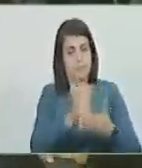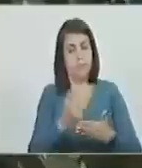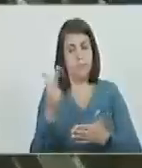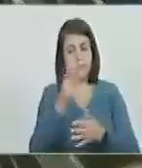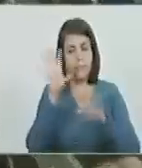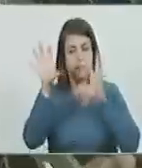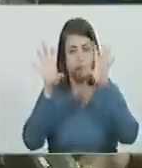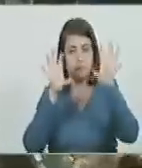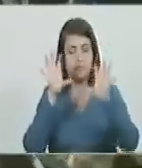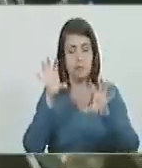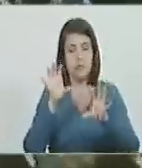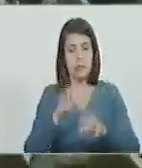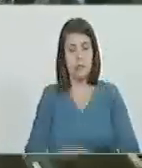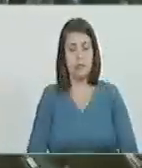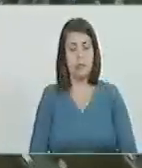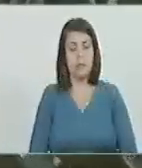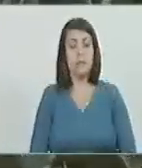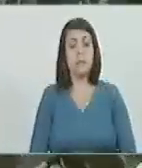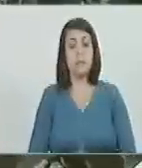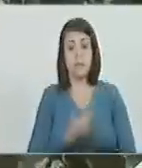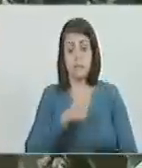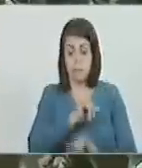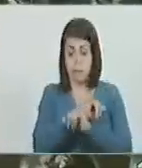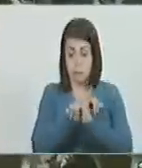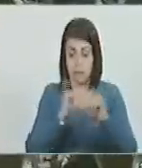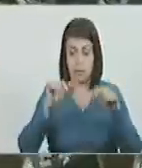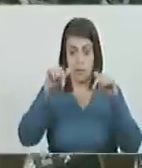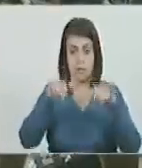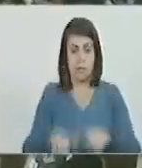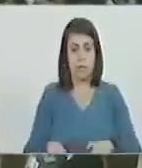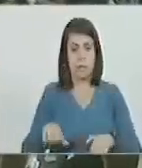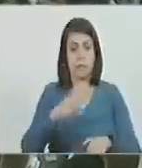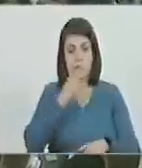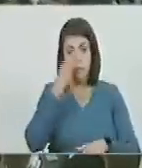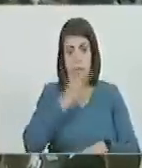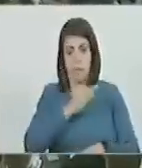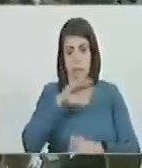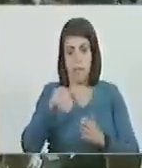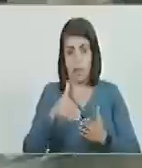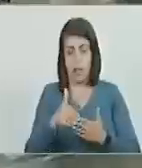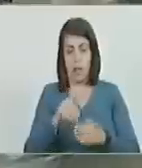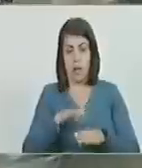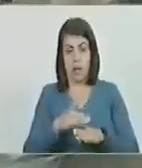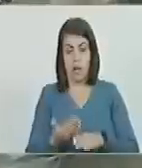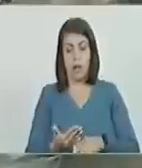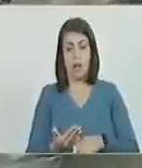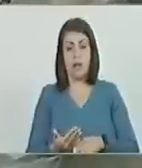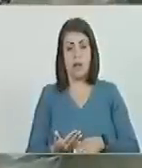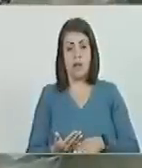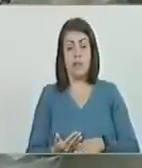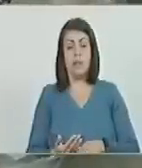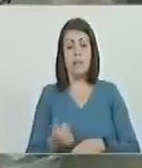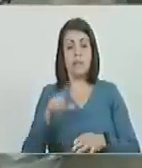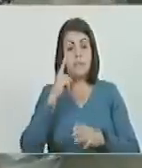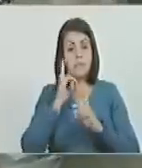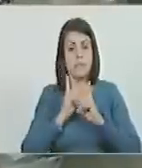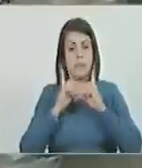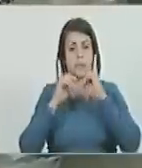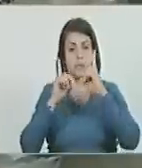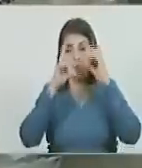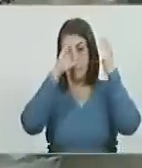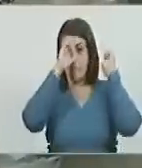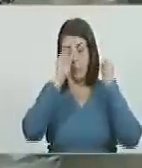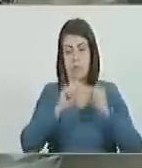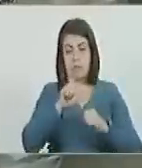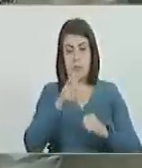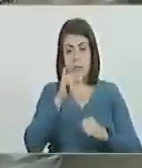ambos países. Así que para concluir, estamos convencidos y convencidas que el liderazgo y dedicación del embajador